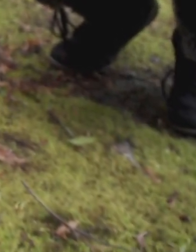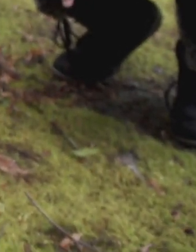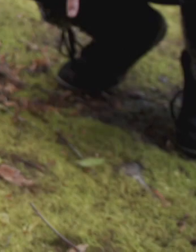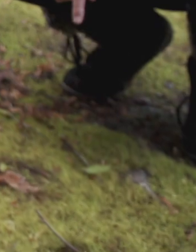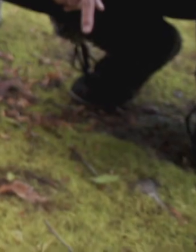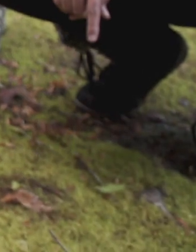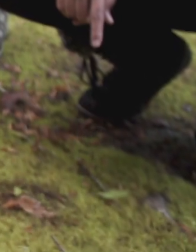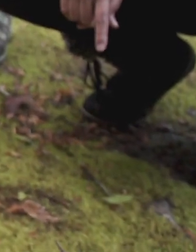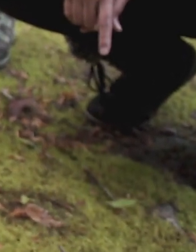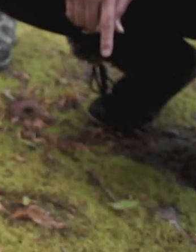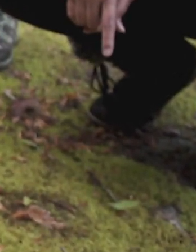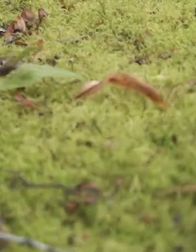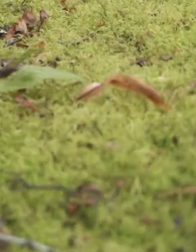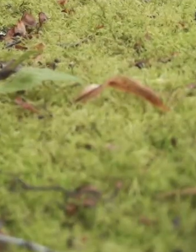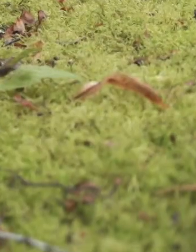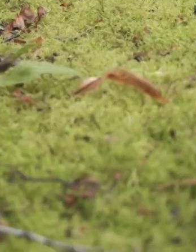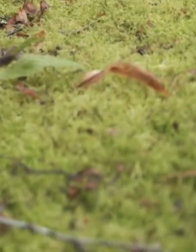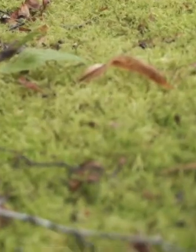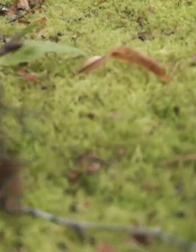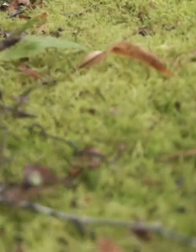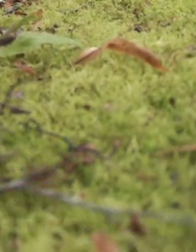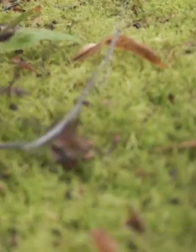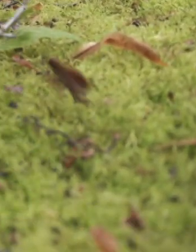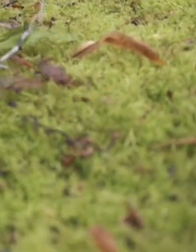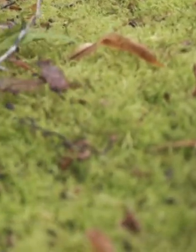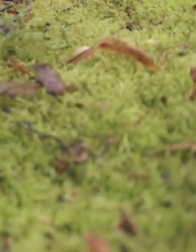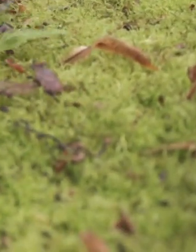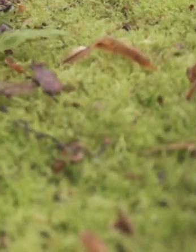Súper bien. Vamos a dejar ahí bien derechito.